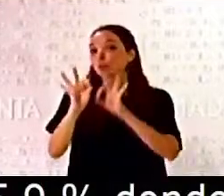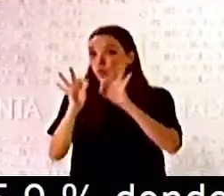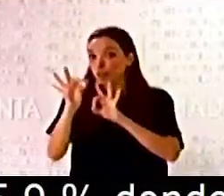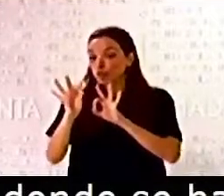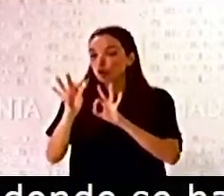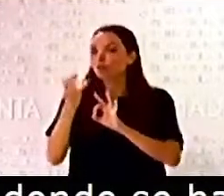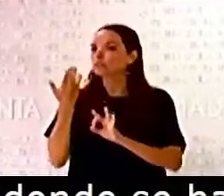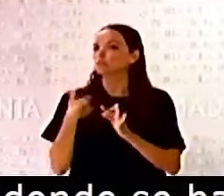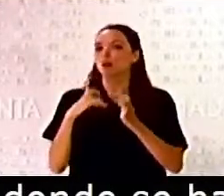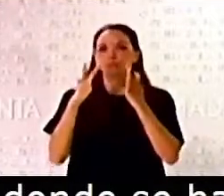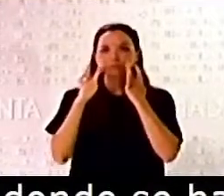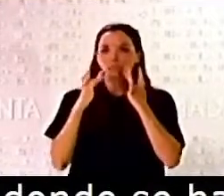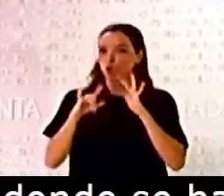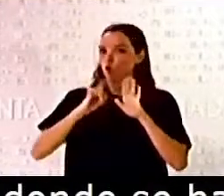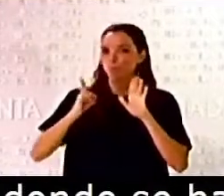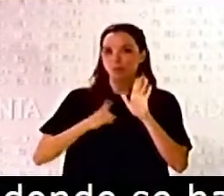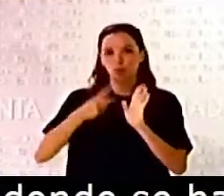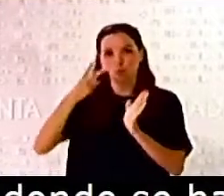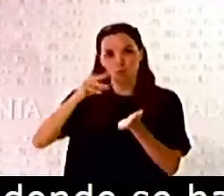de un 74%.